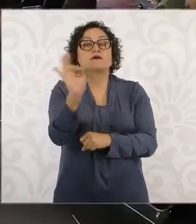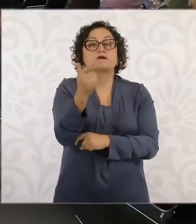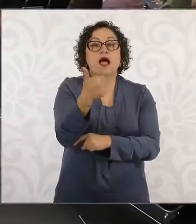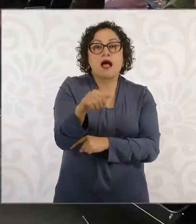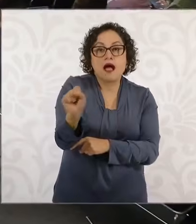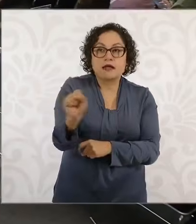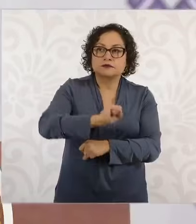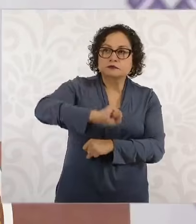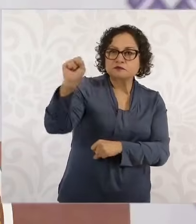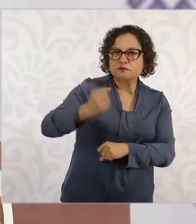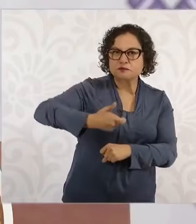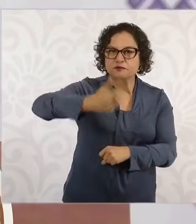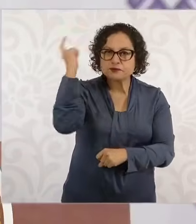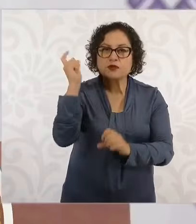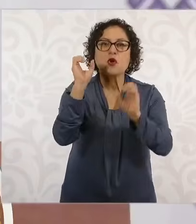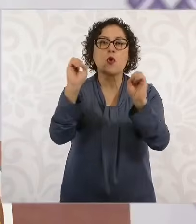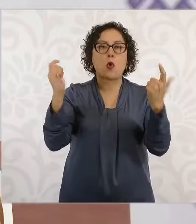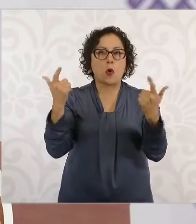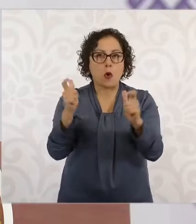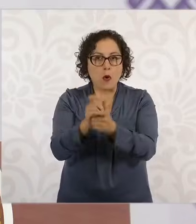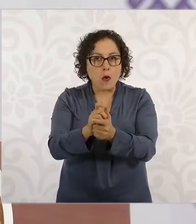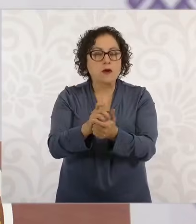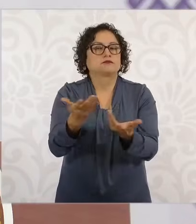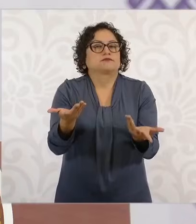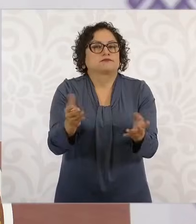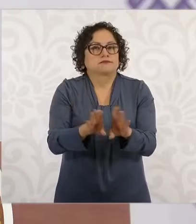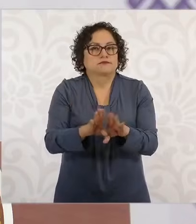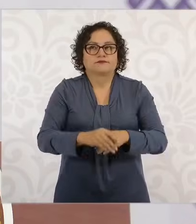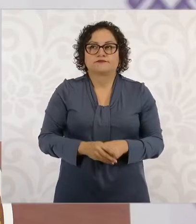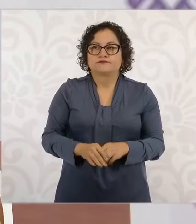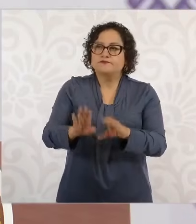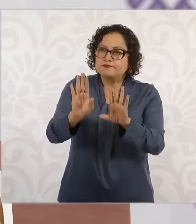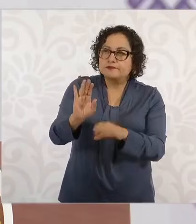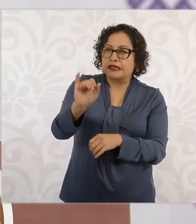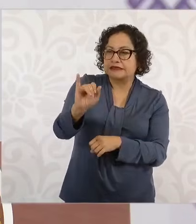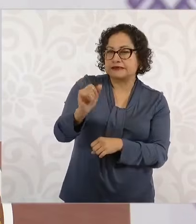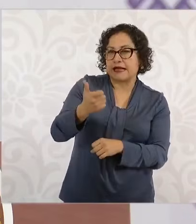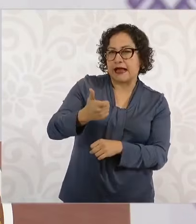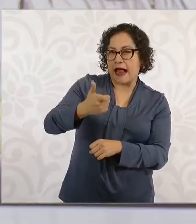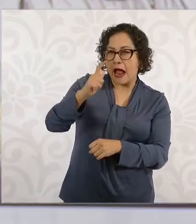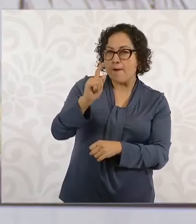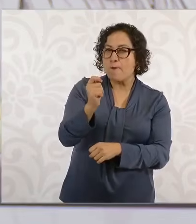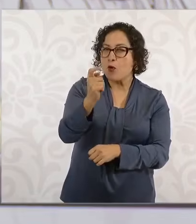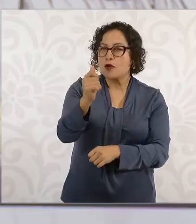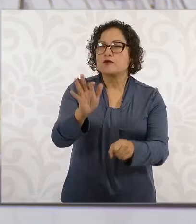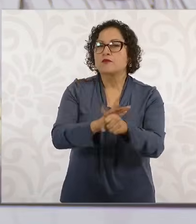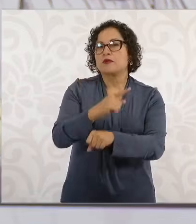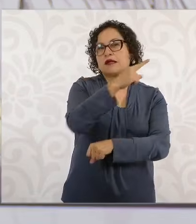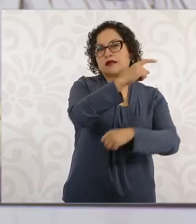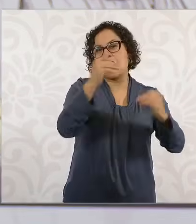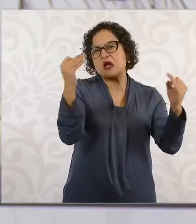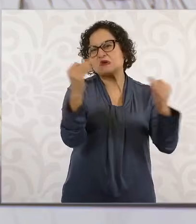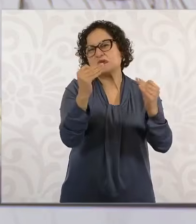costo del gas? No, bueno, sí hay un incremento por las heladas. Muy importante,